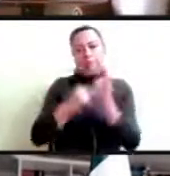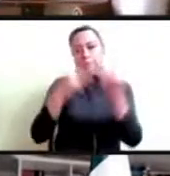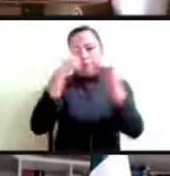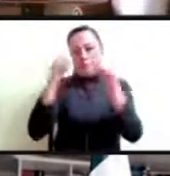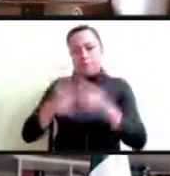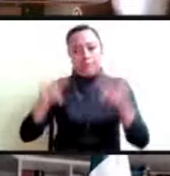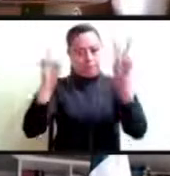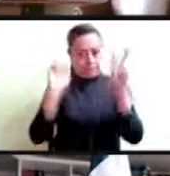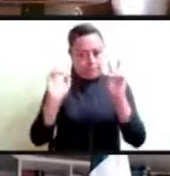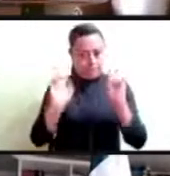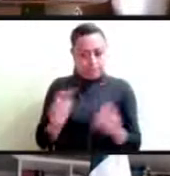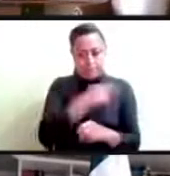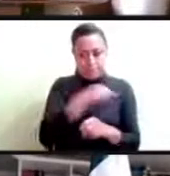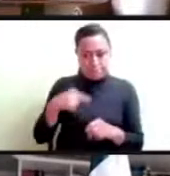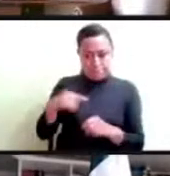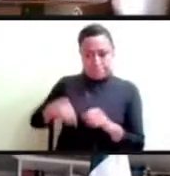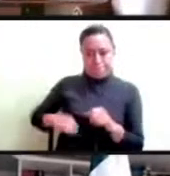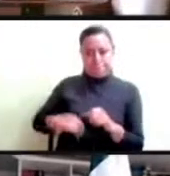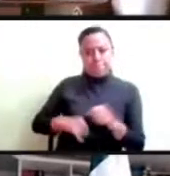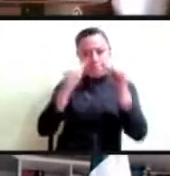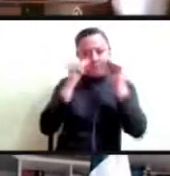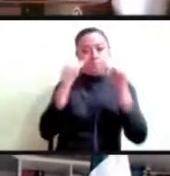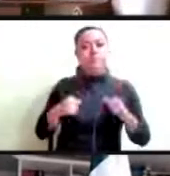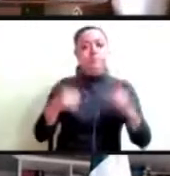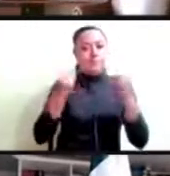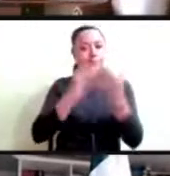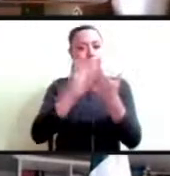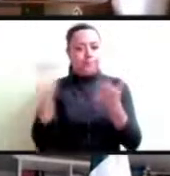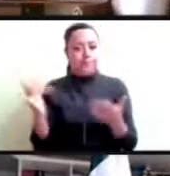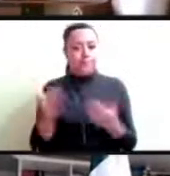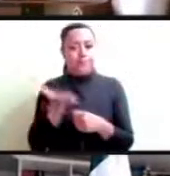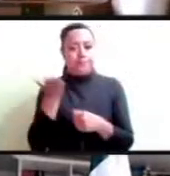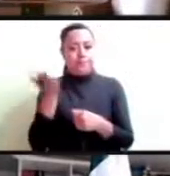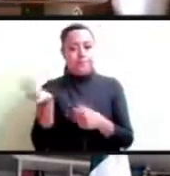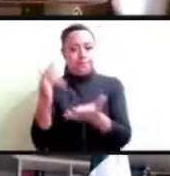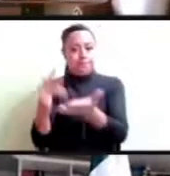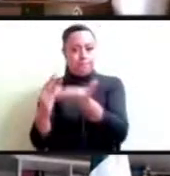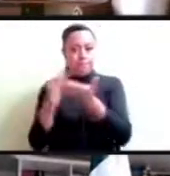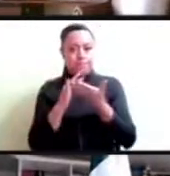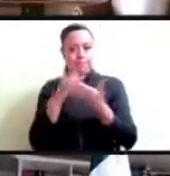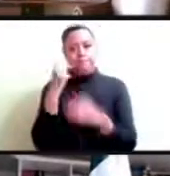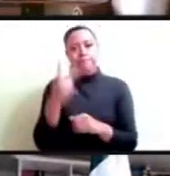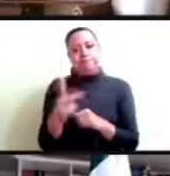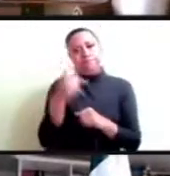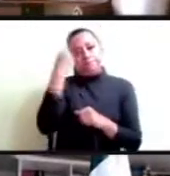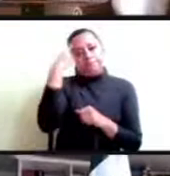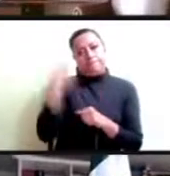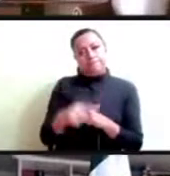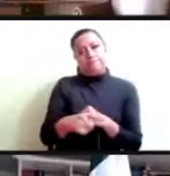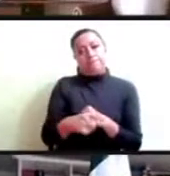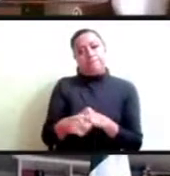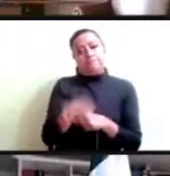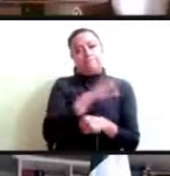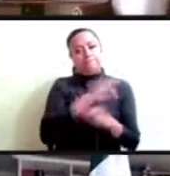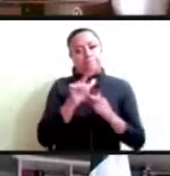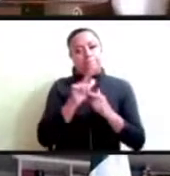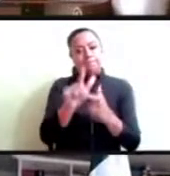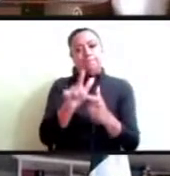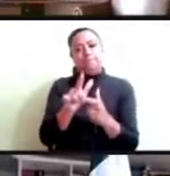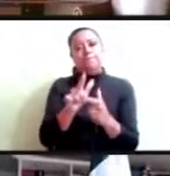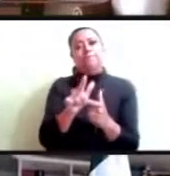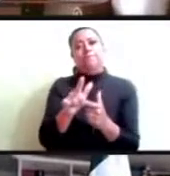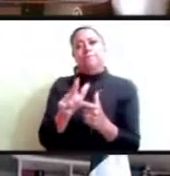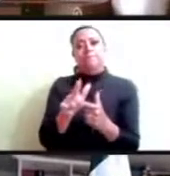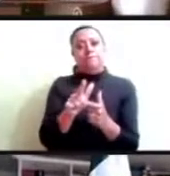concierten. Por su atención, muchas gracias, pido su apoyo para poder proseguir con nuestro